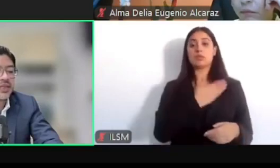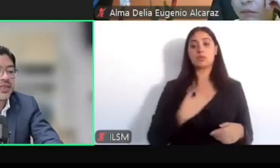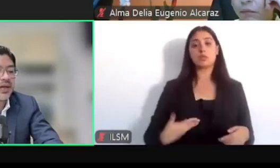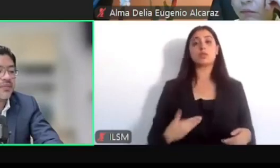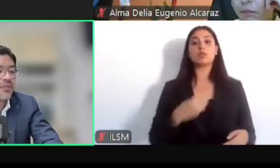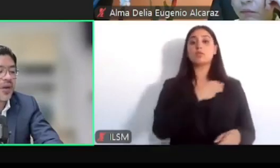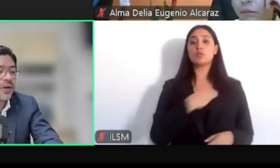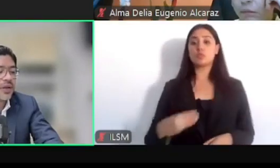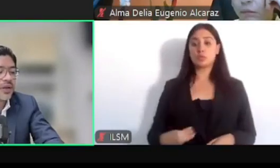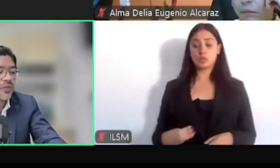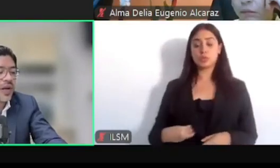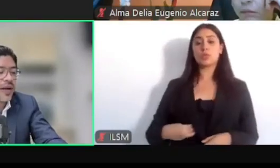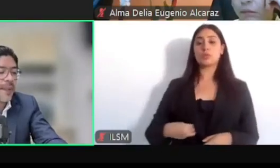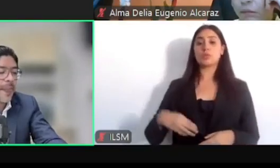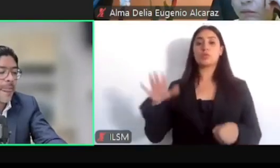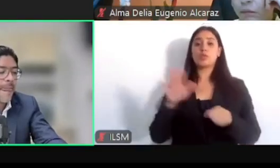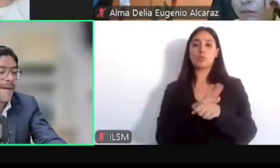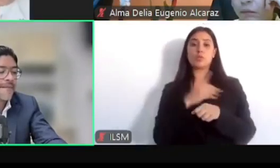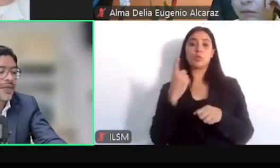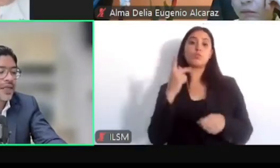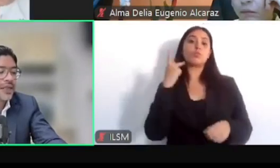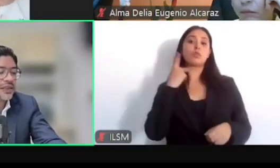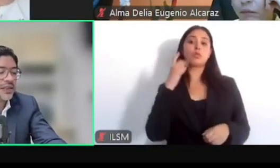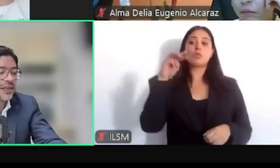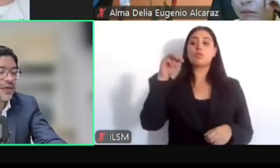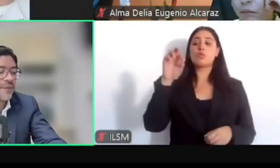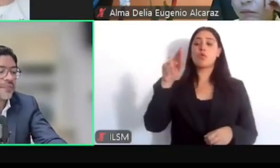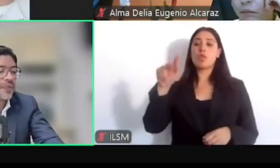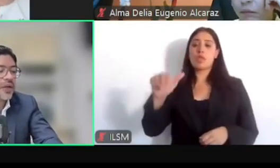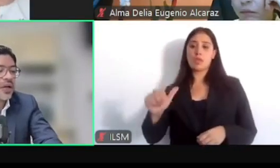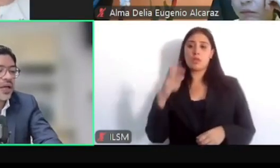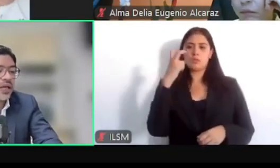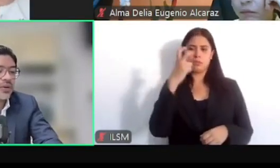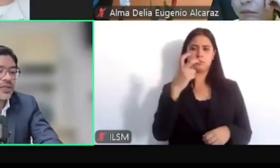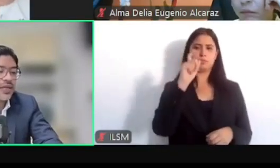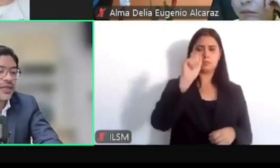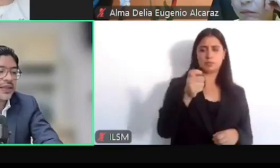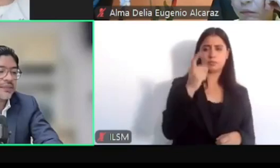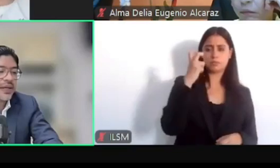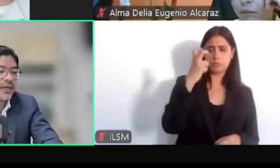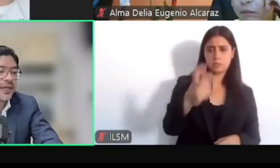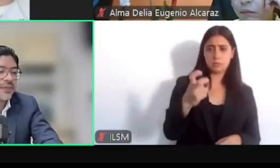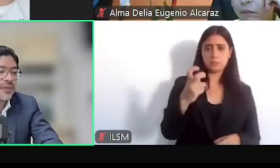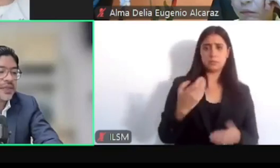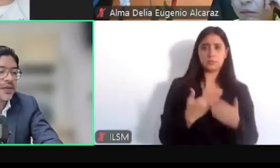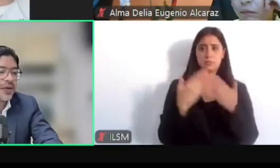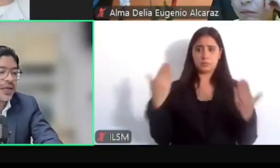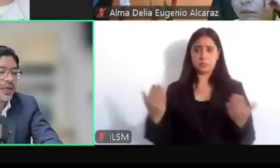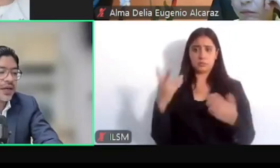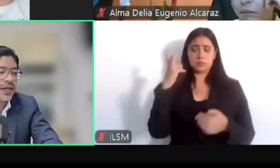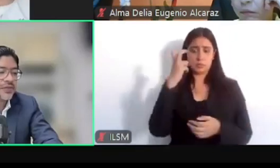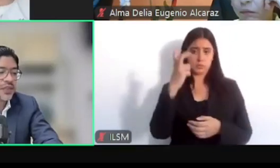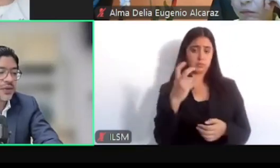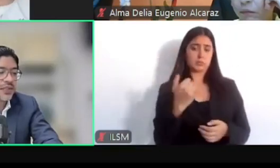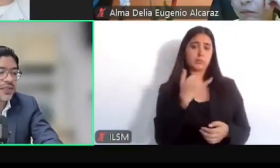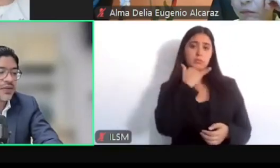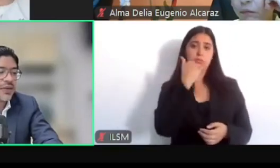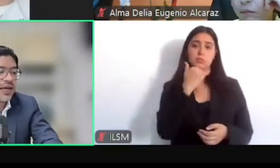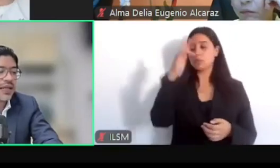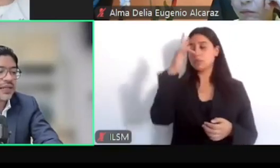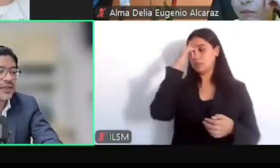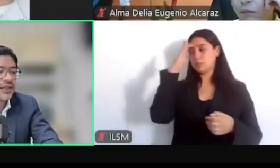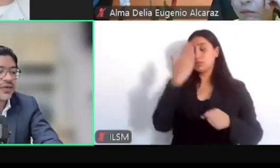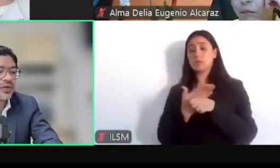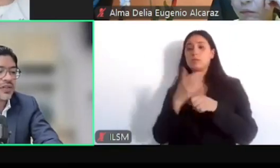de tixla por el partido Morena en ese sentido la enjuician parte de la permisa errónea de que la responsable está